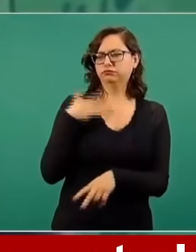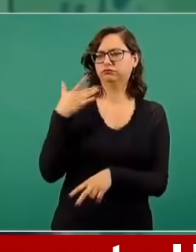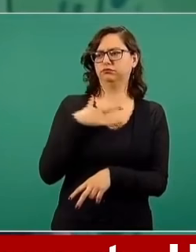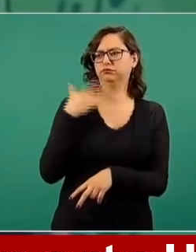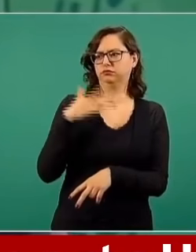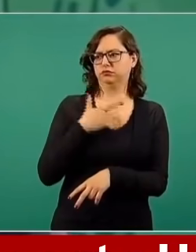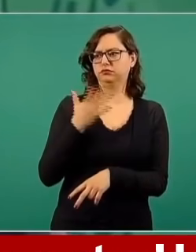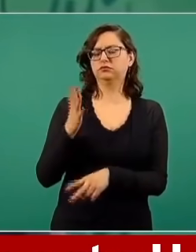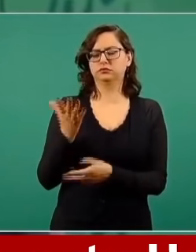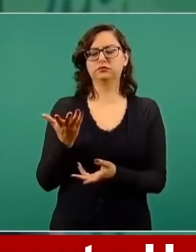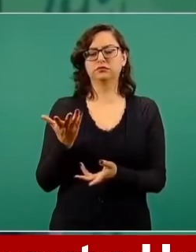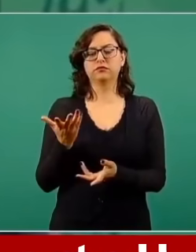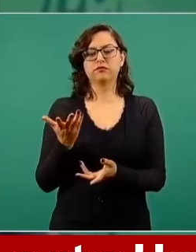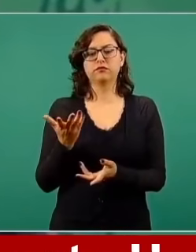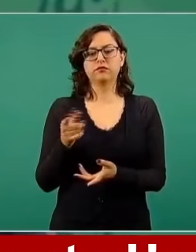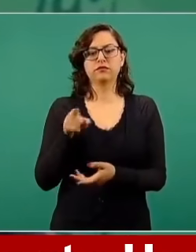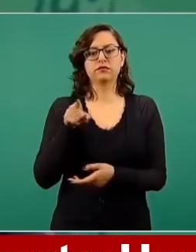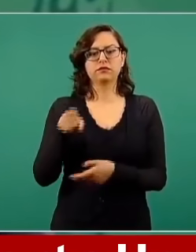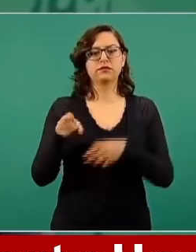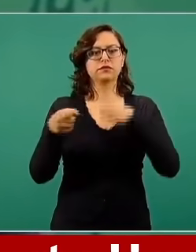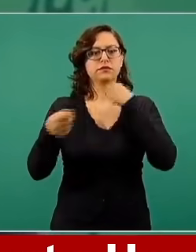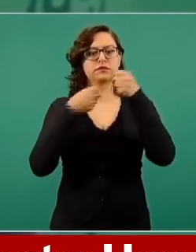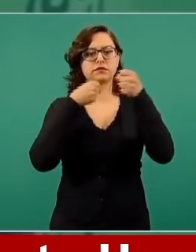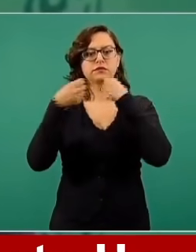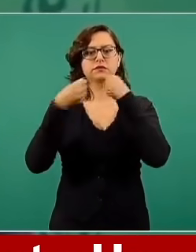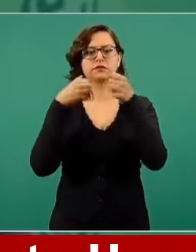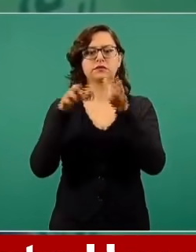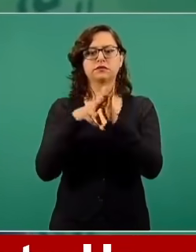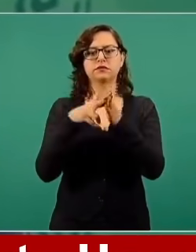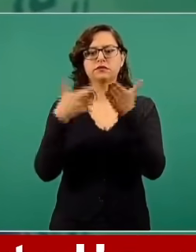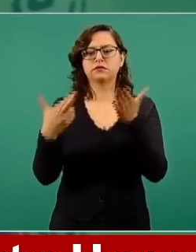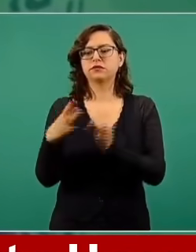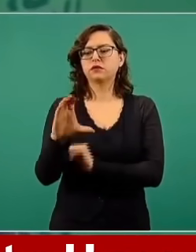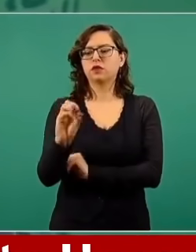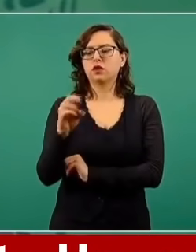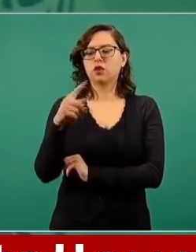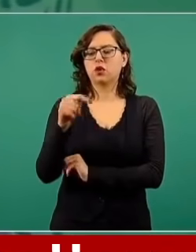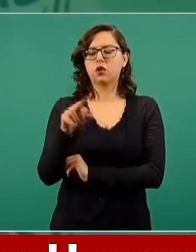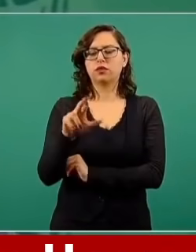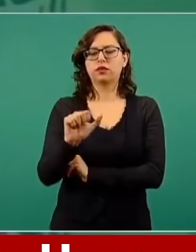periodista de la revista Contralínea,